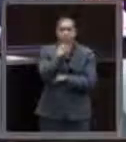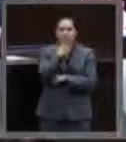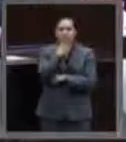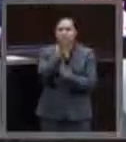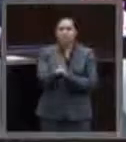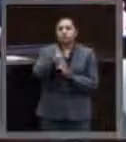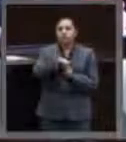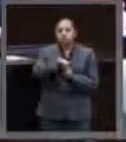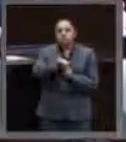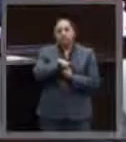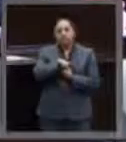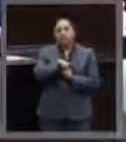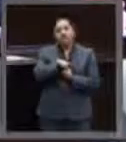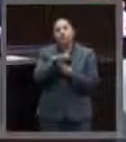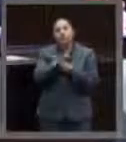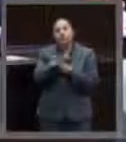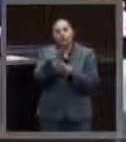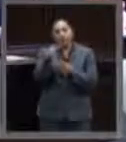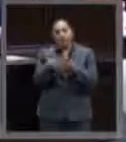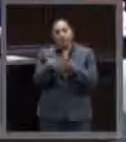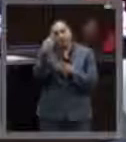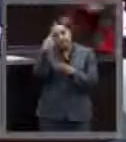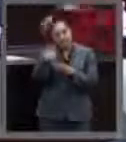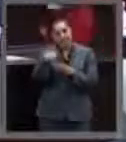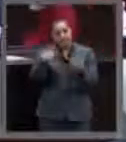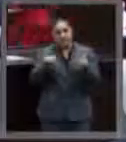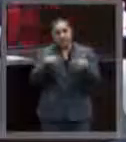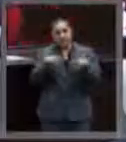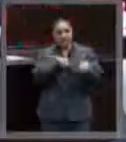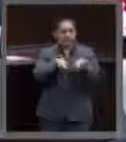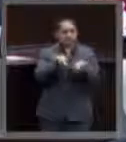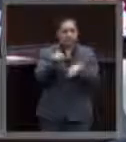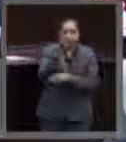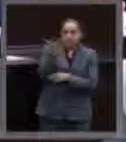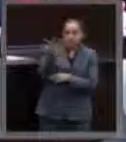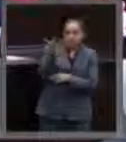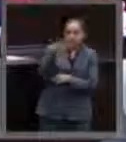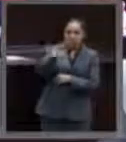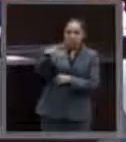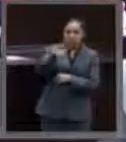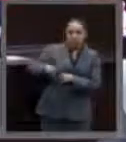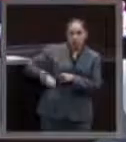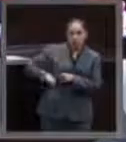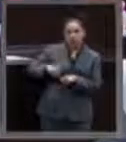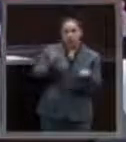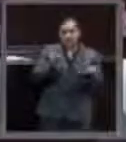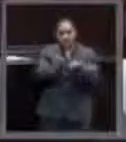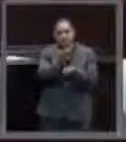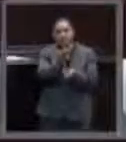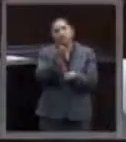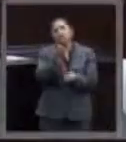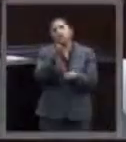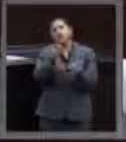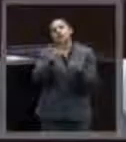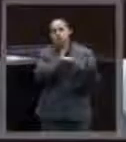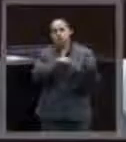en los pasivos que generen las demandas de los trabajadores hacia los gobiernos estatales y municipales es recurrente